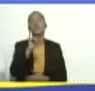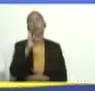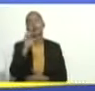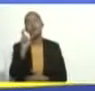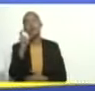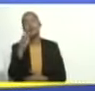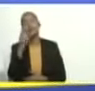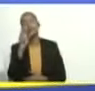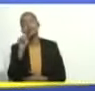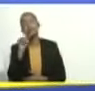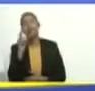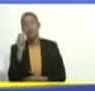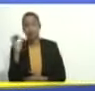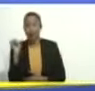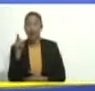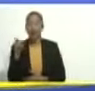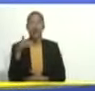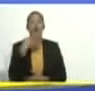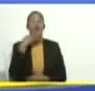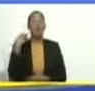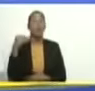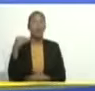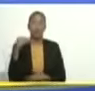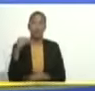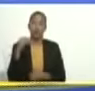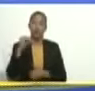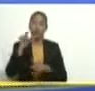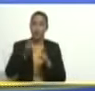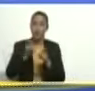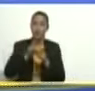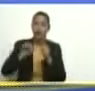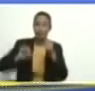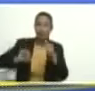Allá está la juventud, nuestra juventud tricentenaria.